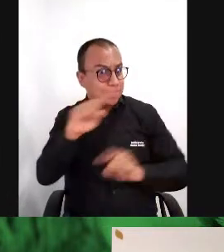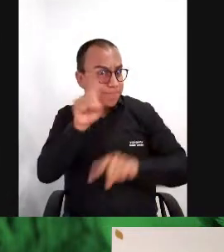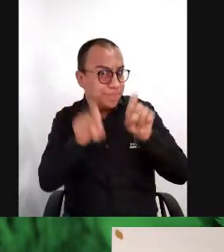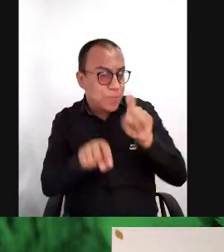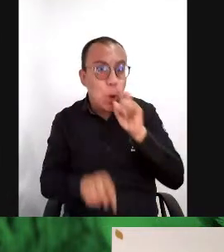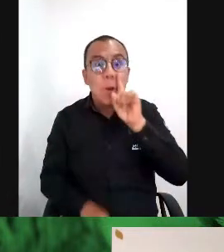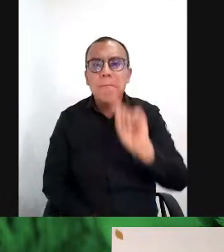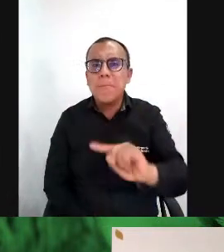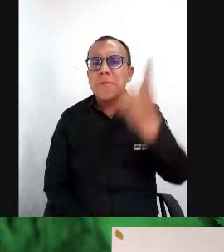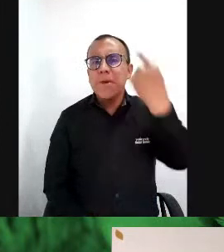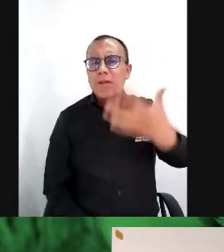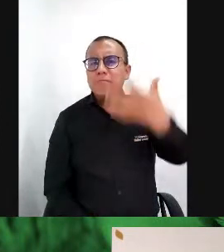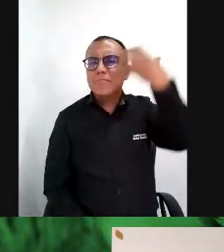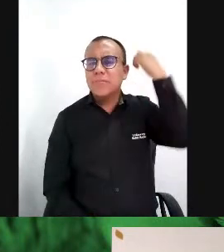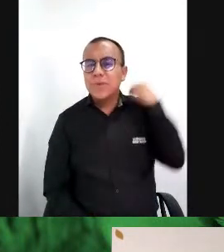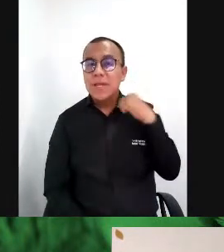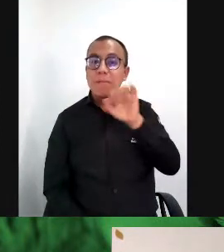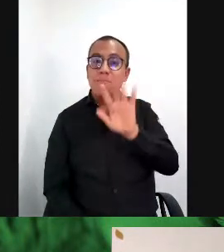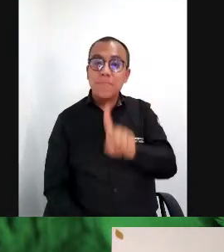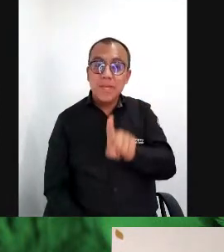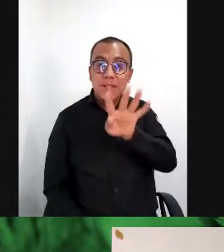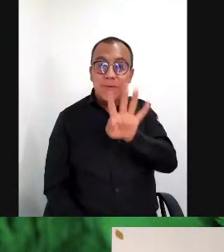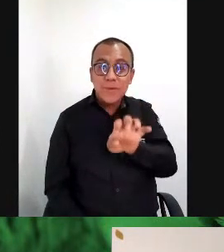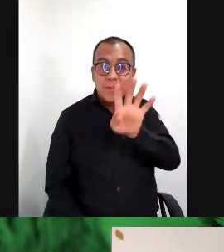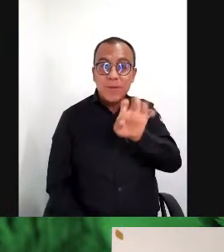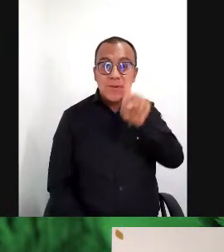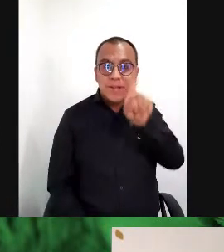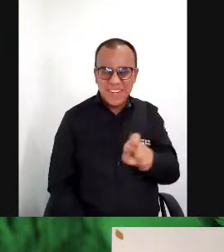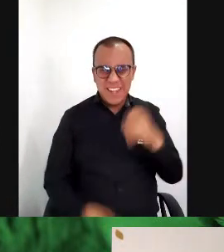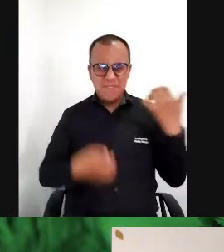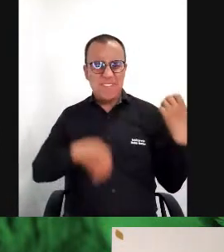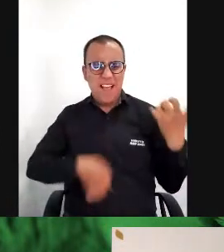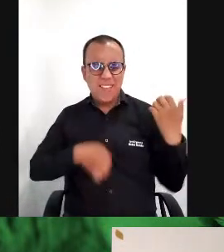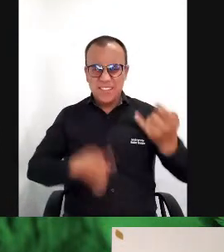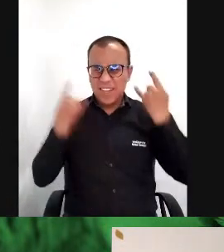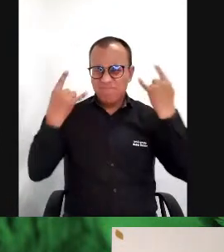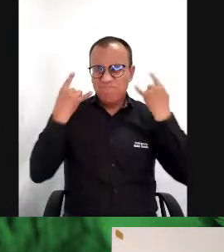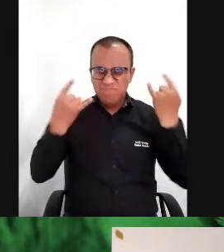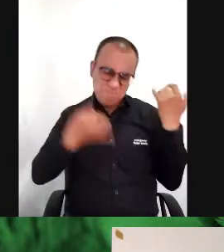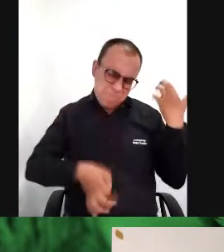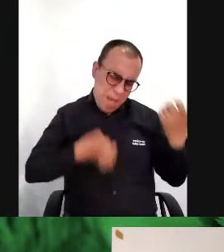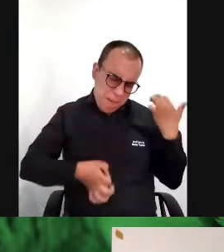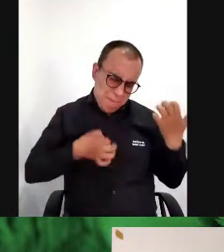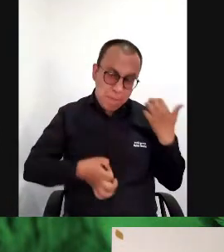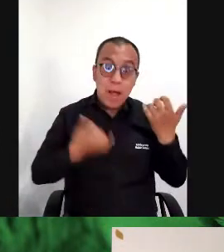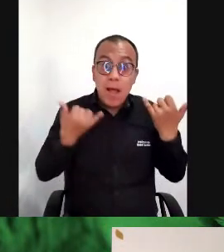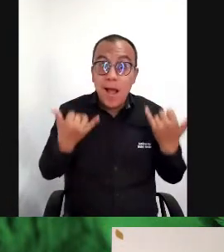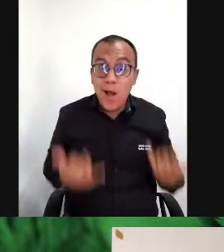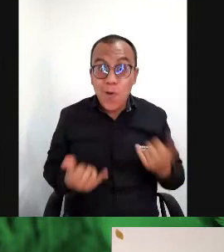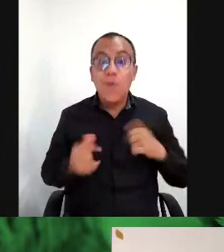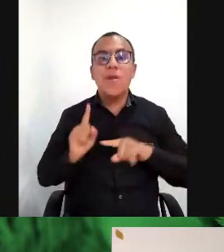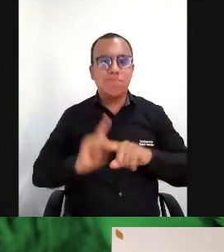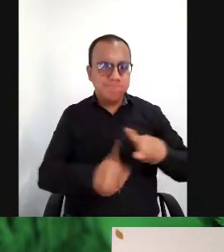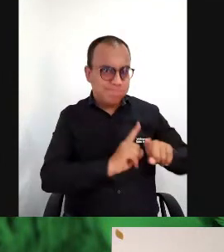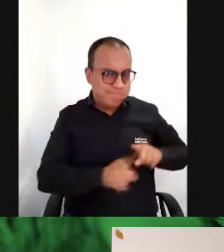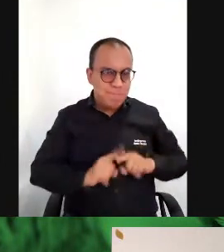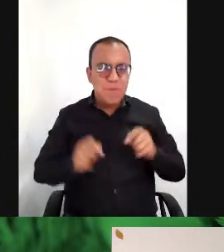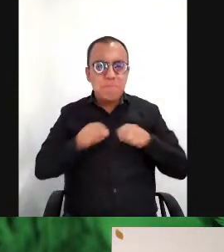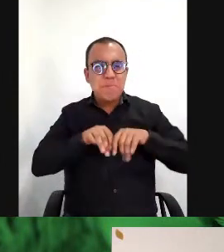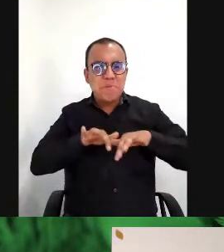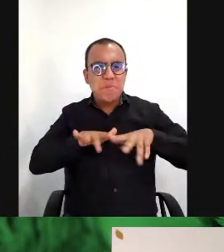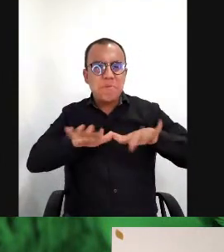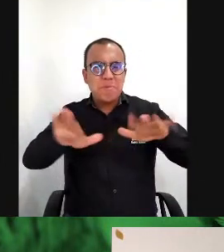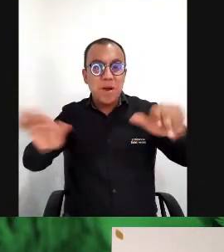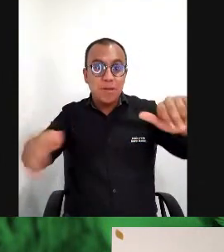edición 1996 del Festival Rock al Parque. Aunque su presencia se extiende por casi toda América